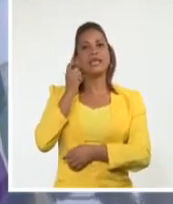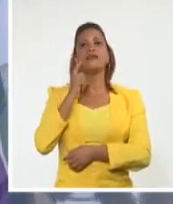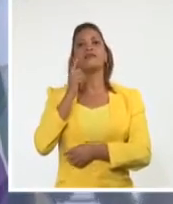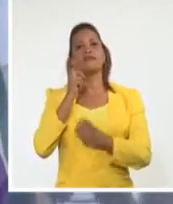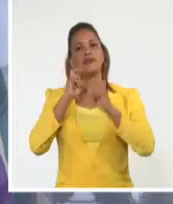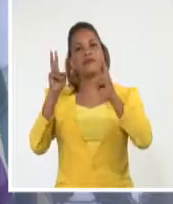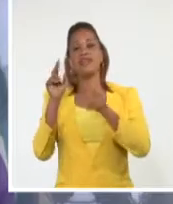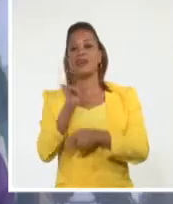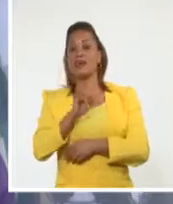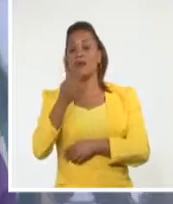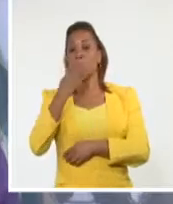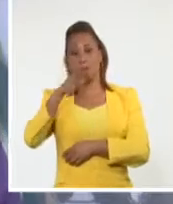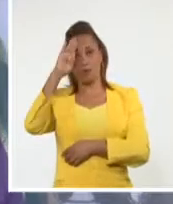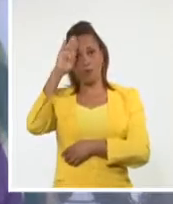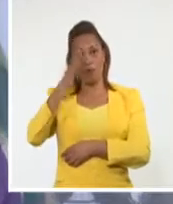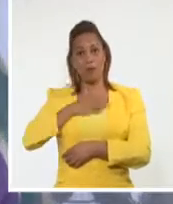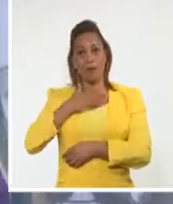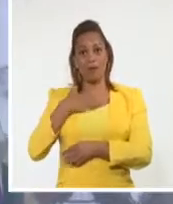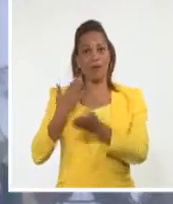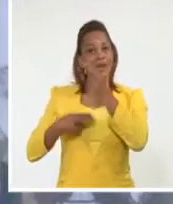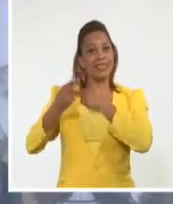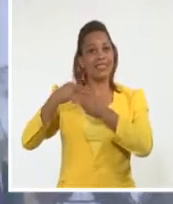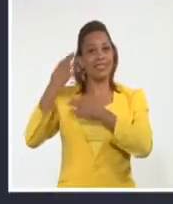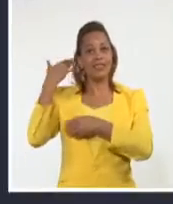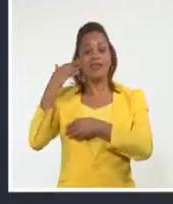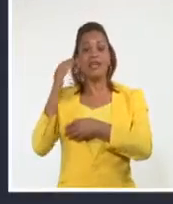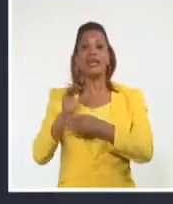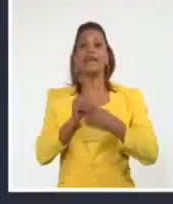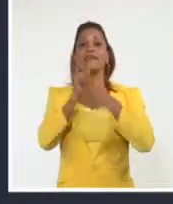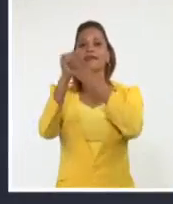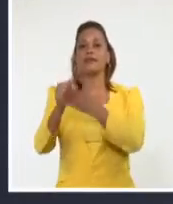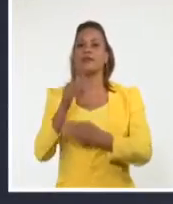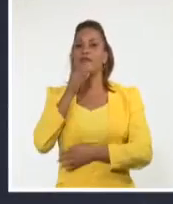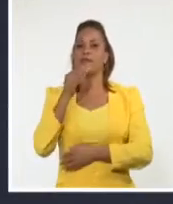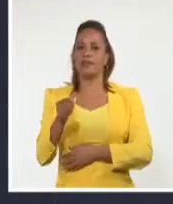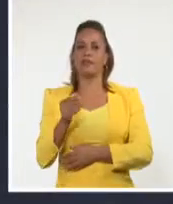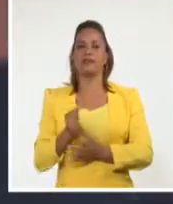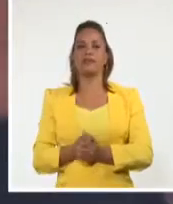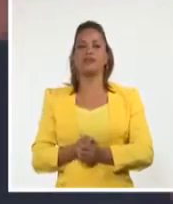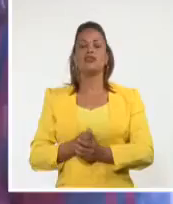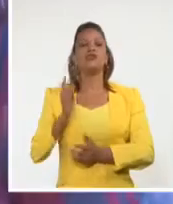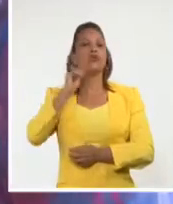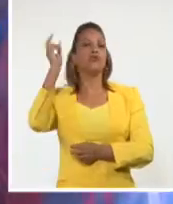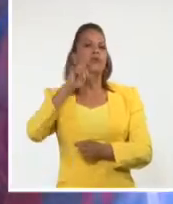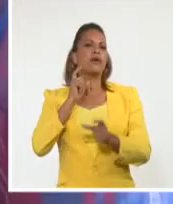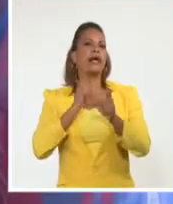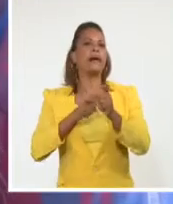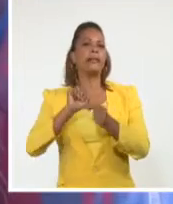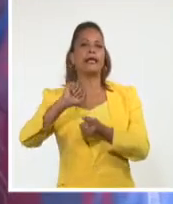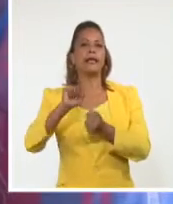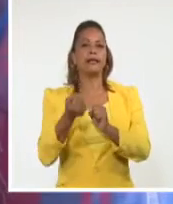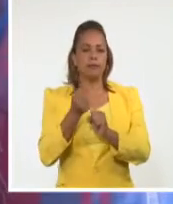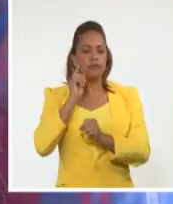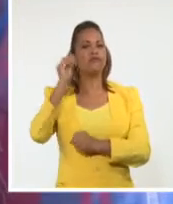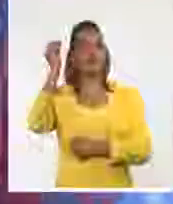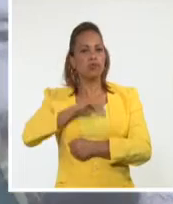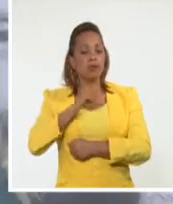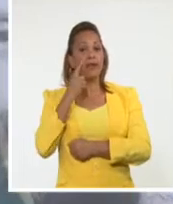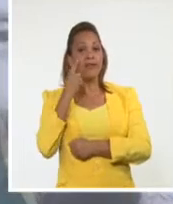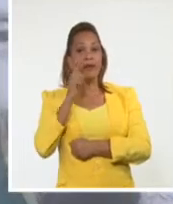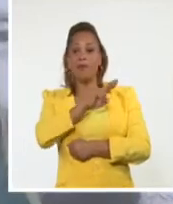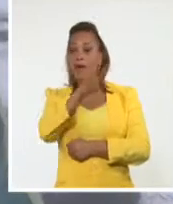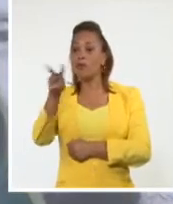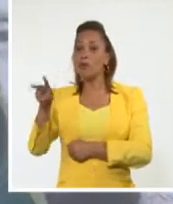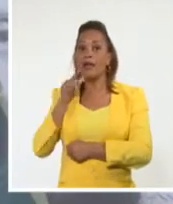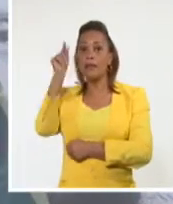patria como lo que se hizo, como la patria que ha hecho, que dirigió Fidel. Yo conocí el capitalismo, sin embargo, nosotros vemos aquí todas las personas que se